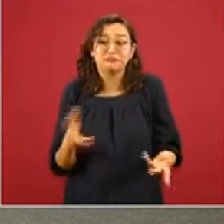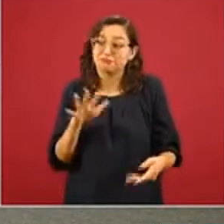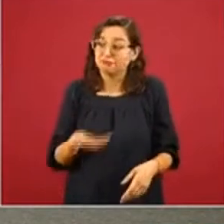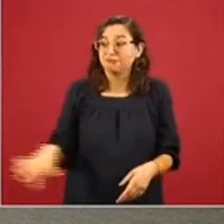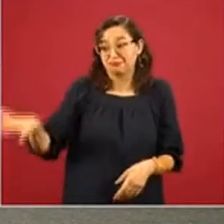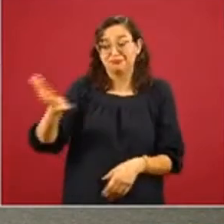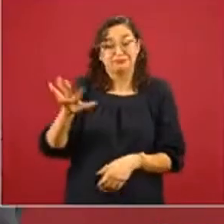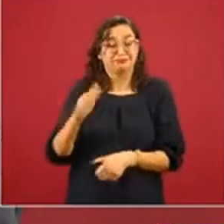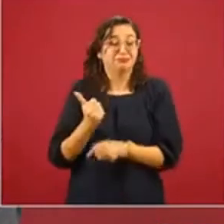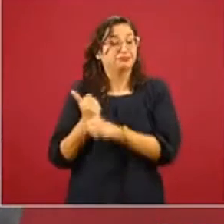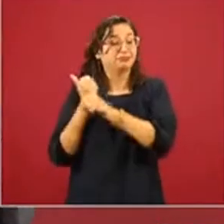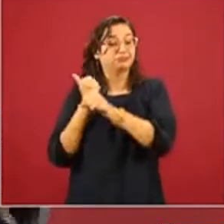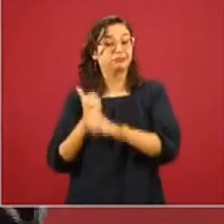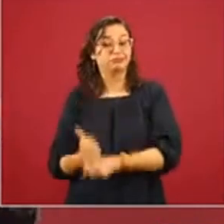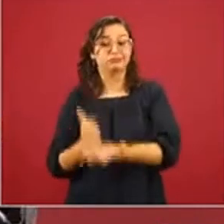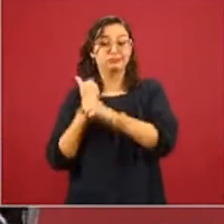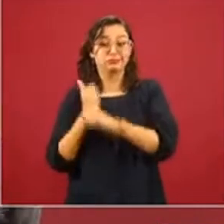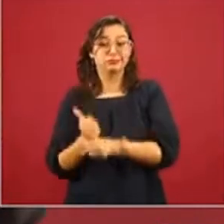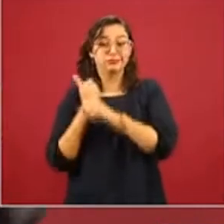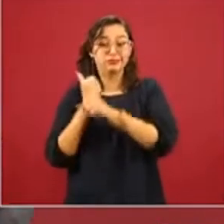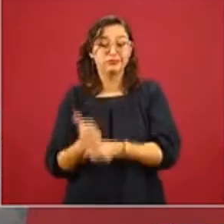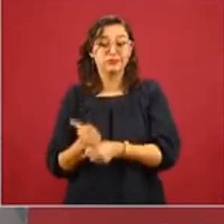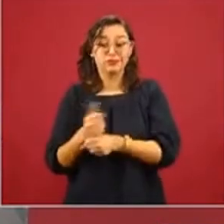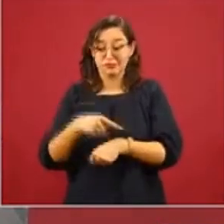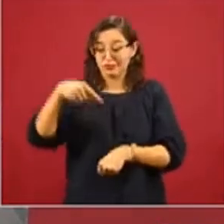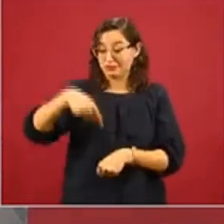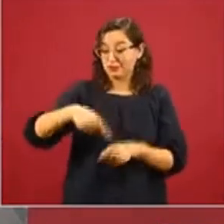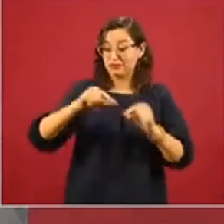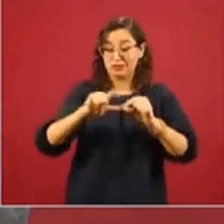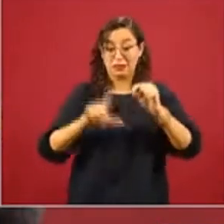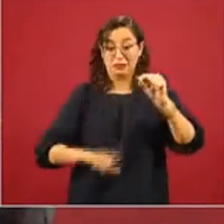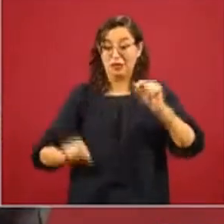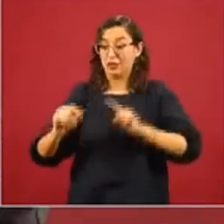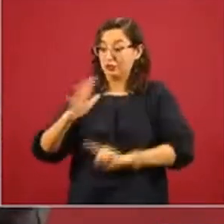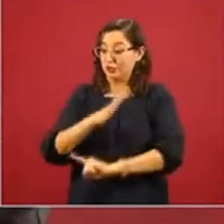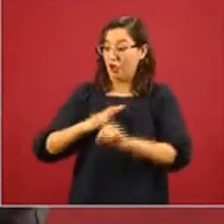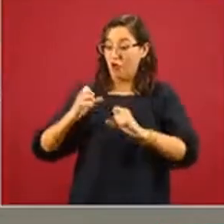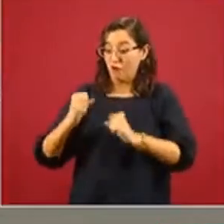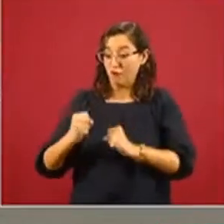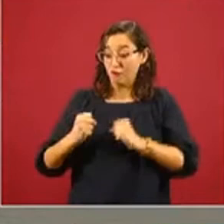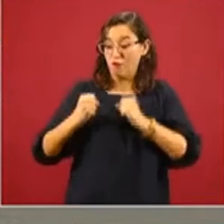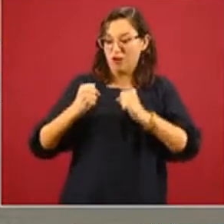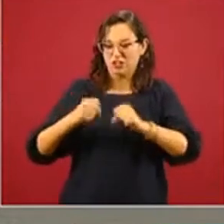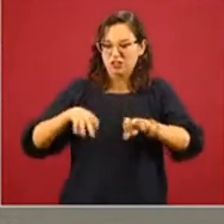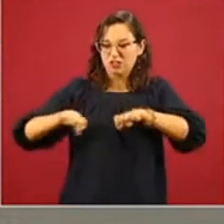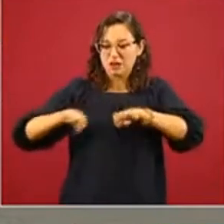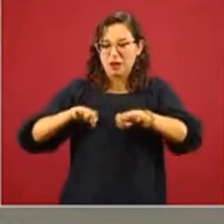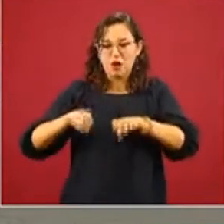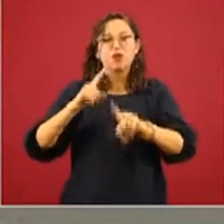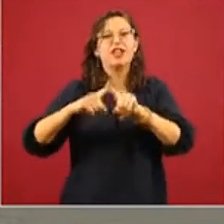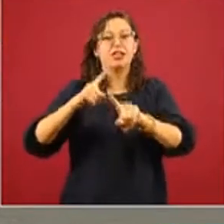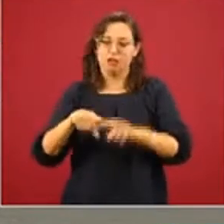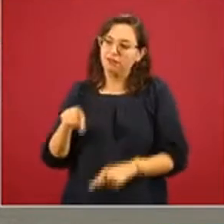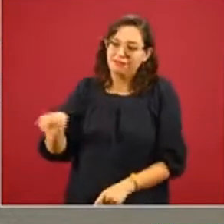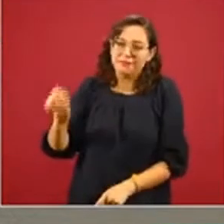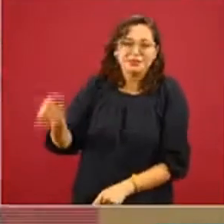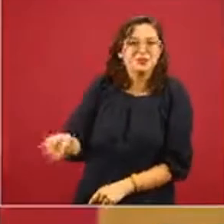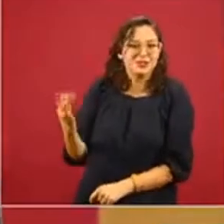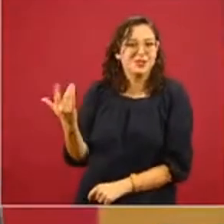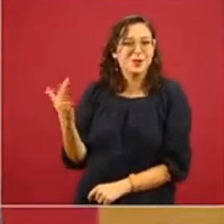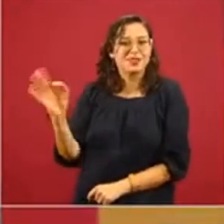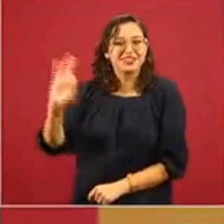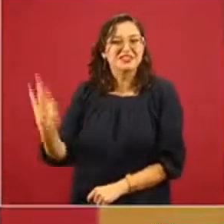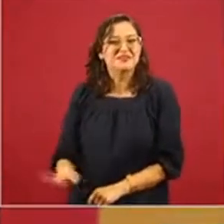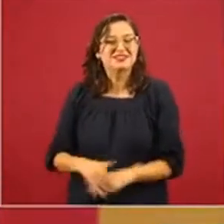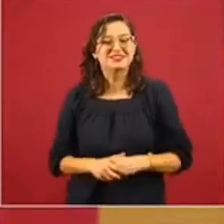sociedad, porque la fuerza de trabajo de esta sociedad está mayormente en ese 50%,